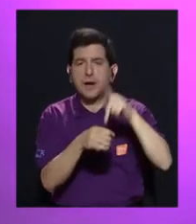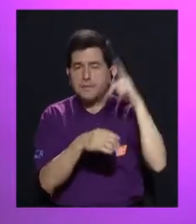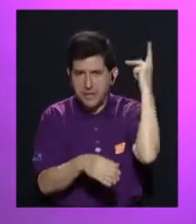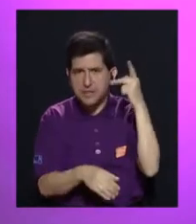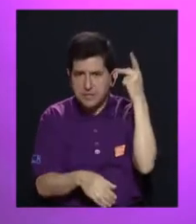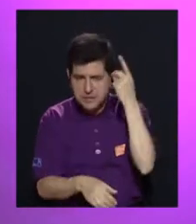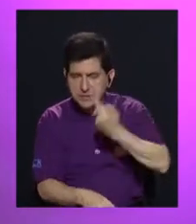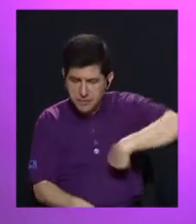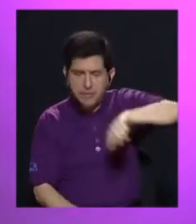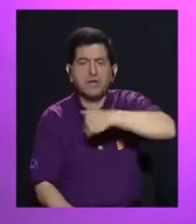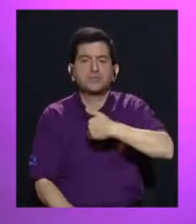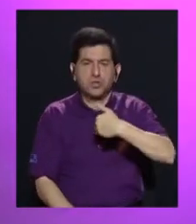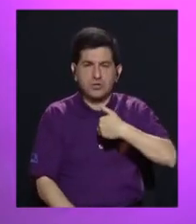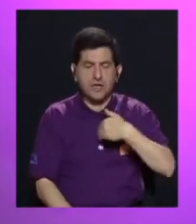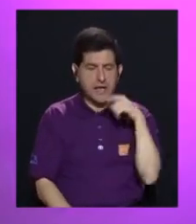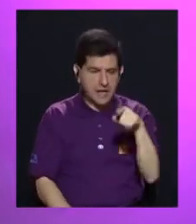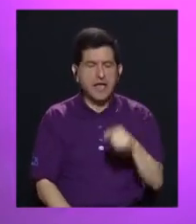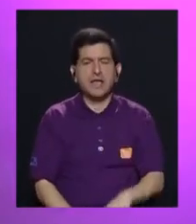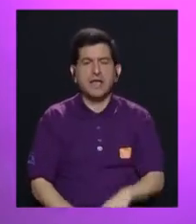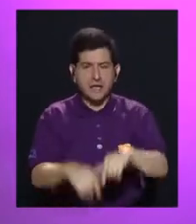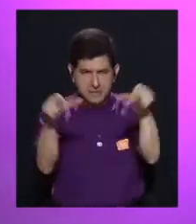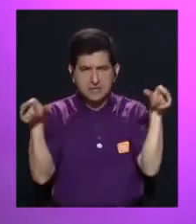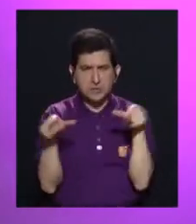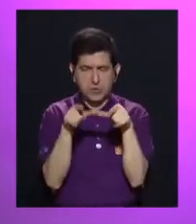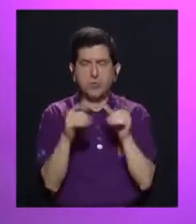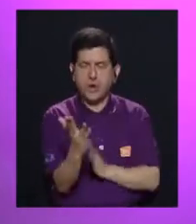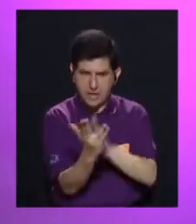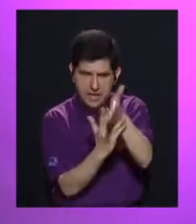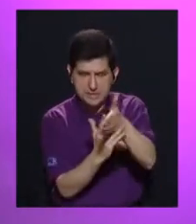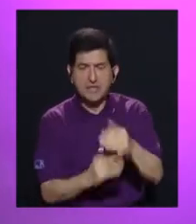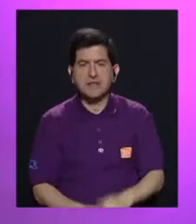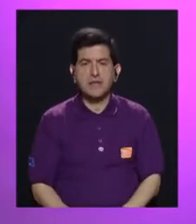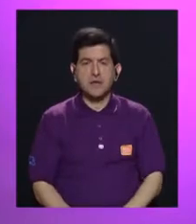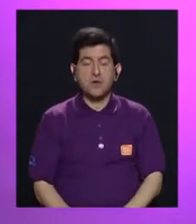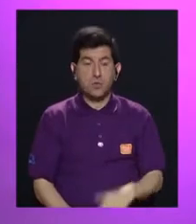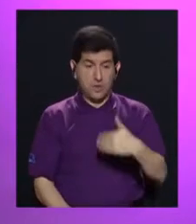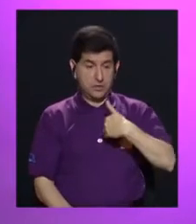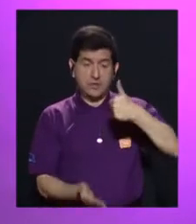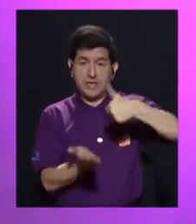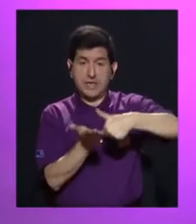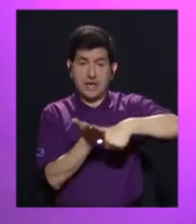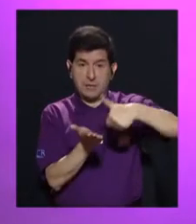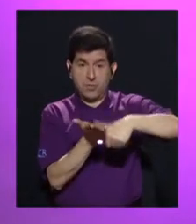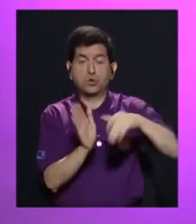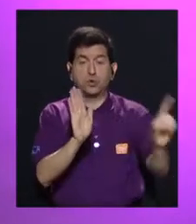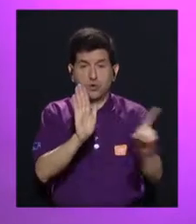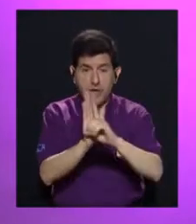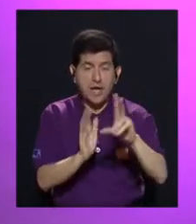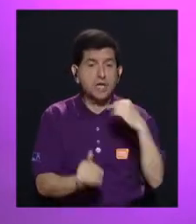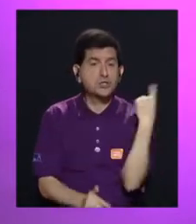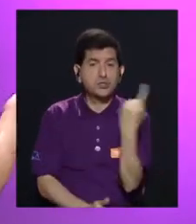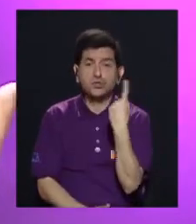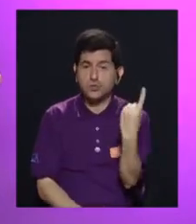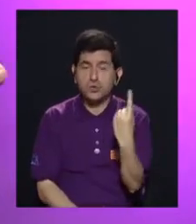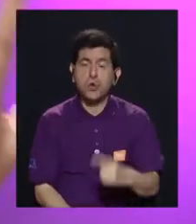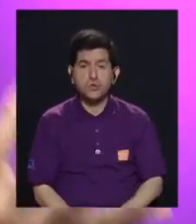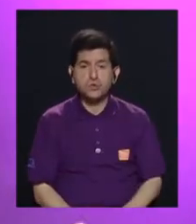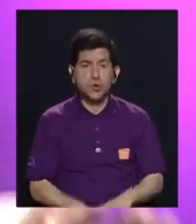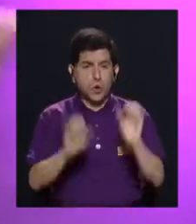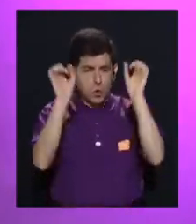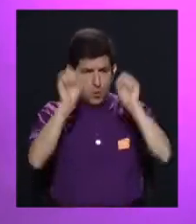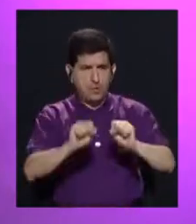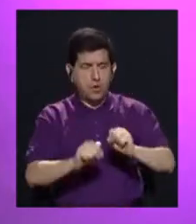nuestra ocupar estos puestos tenemos el derecho cuando se conquistó el derecho al voto se conquistó no sólo el derecho a hacer a